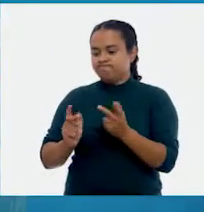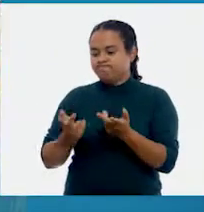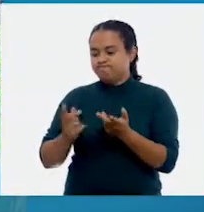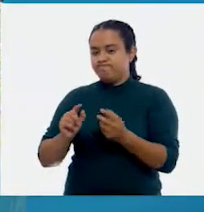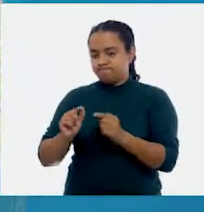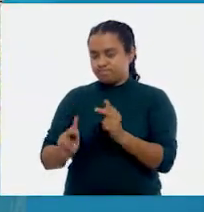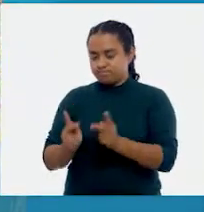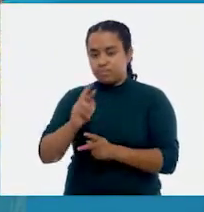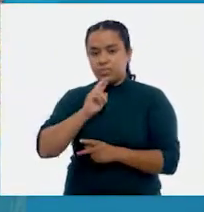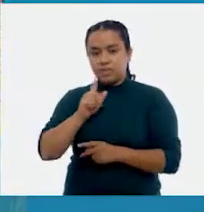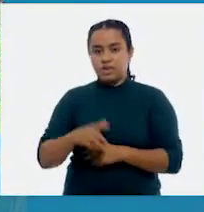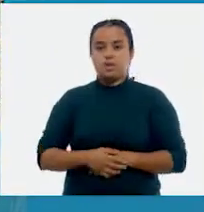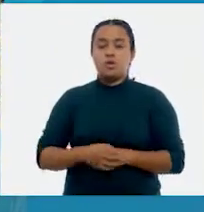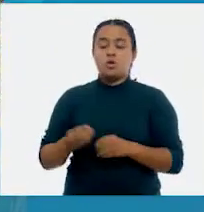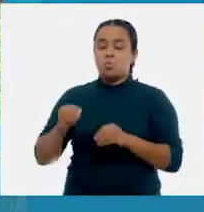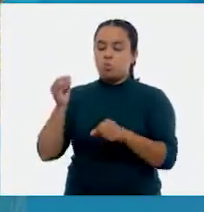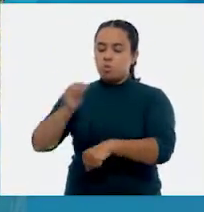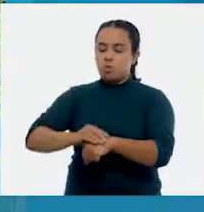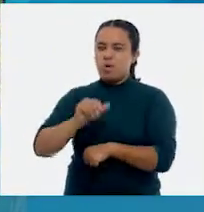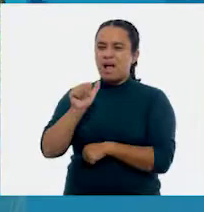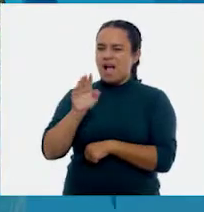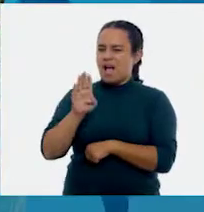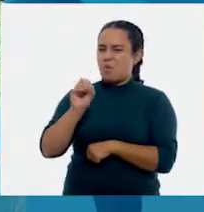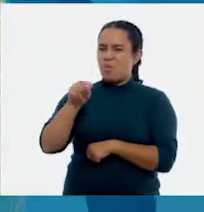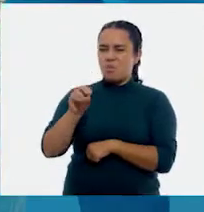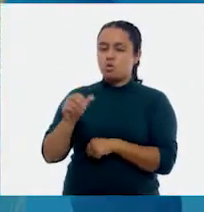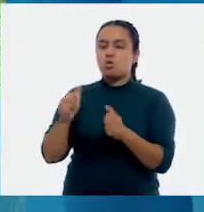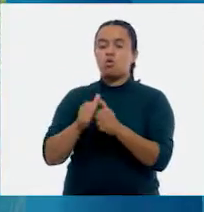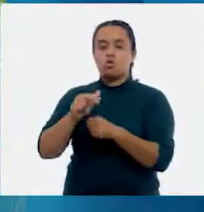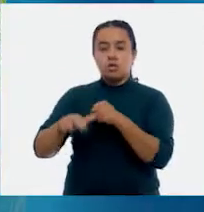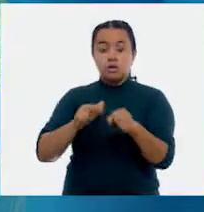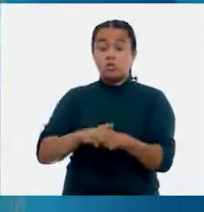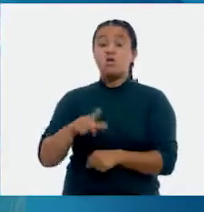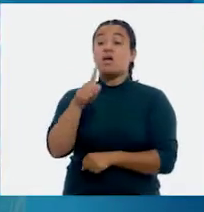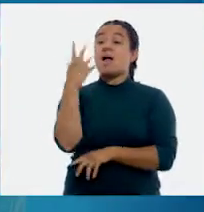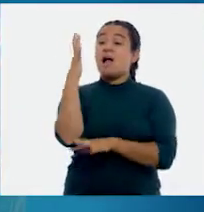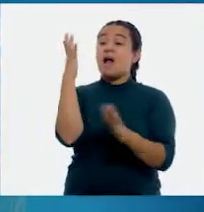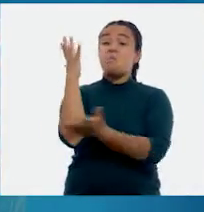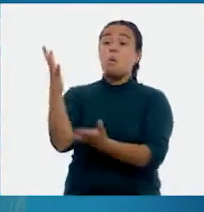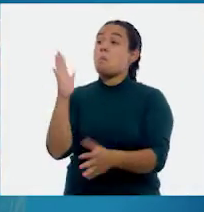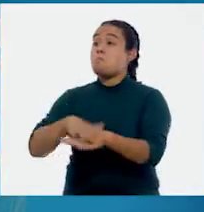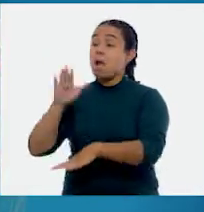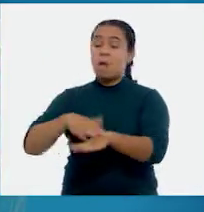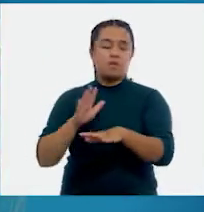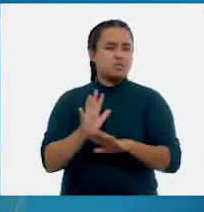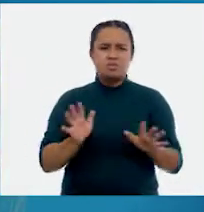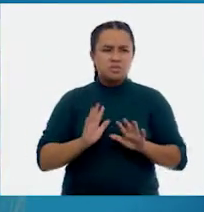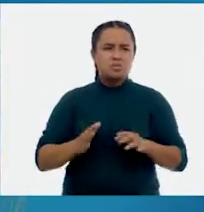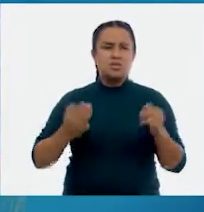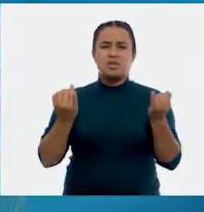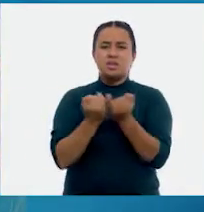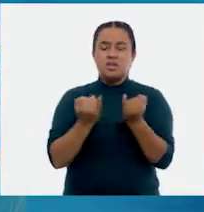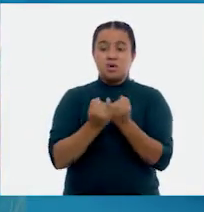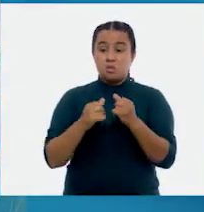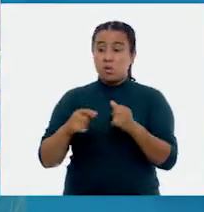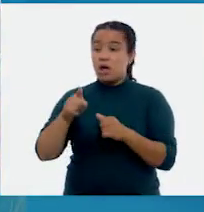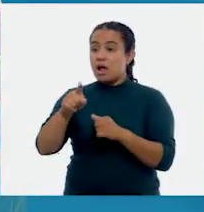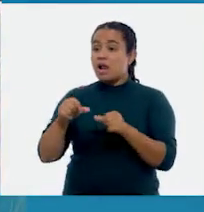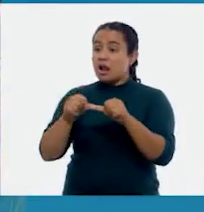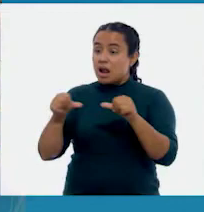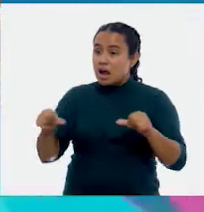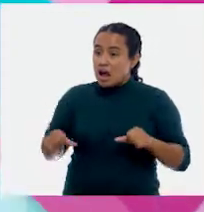naturales, evitar la tala inmoderada de bosques y reforestar áreas explotadas